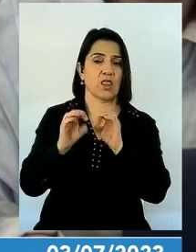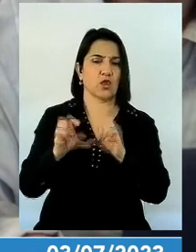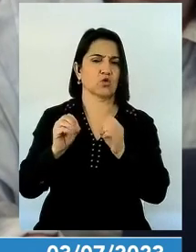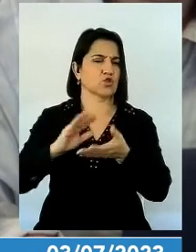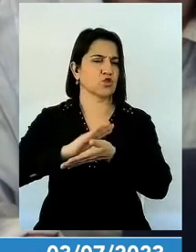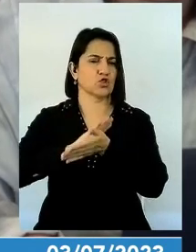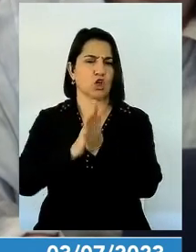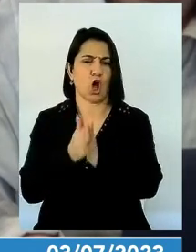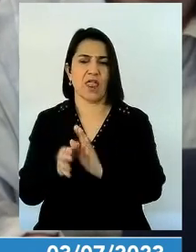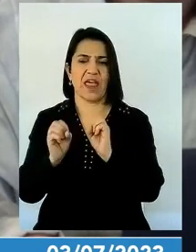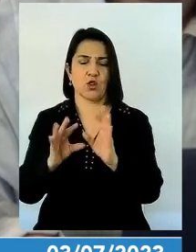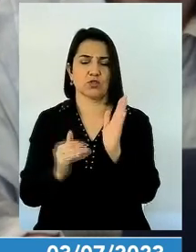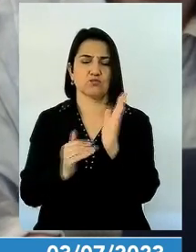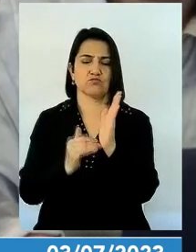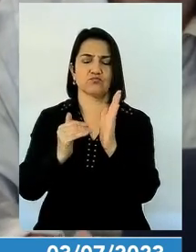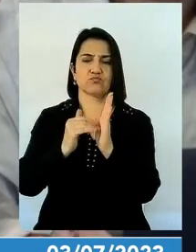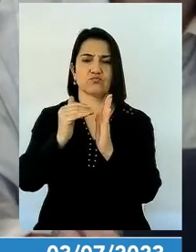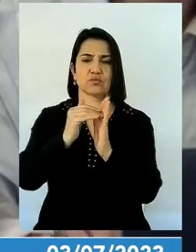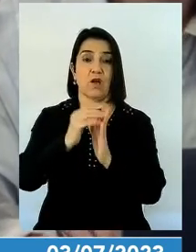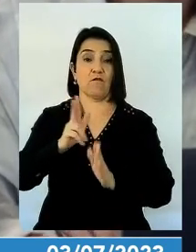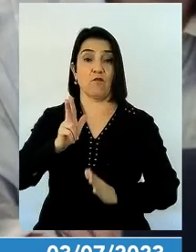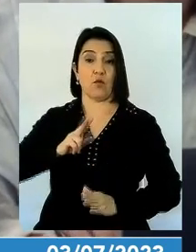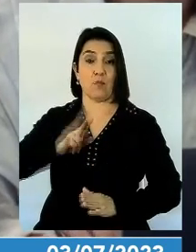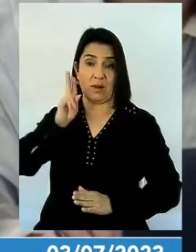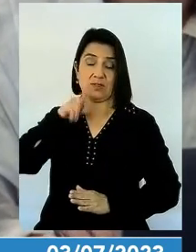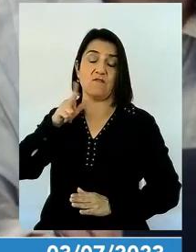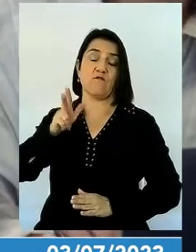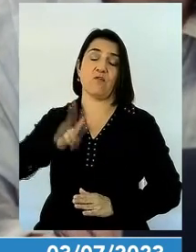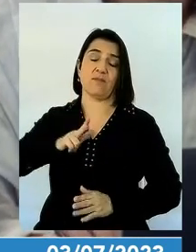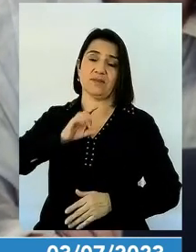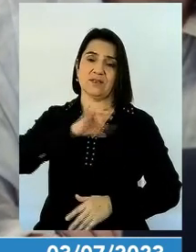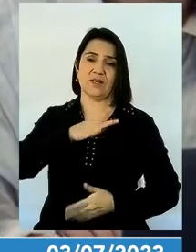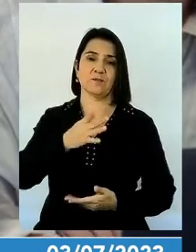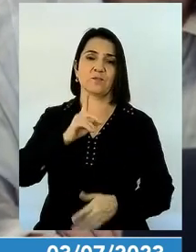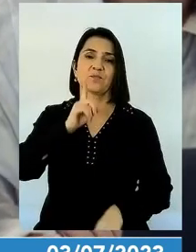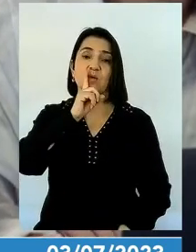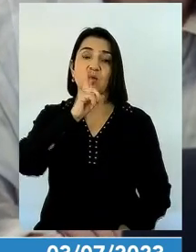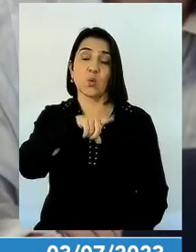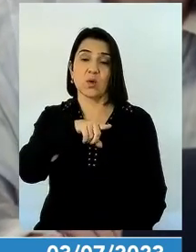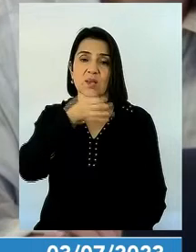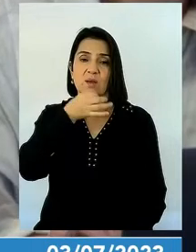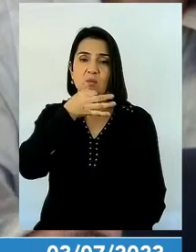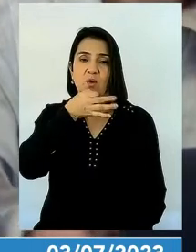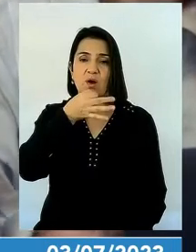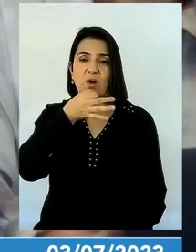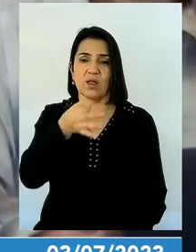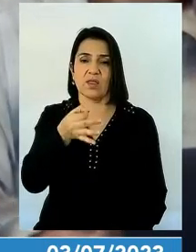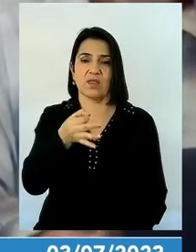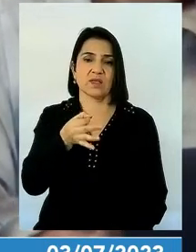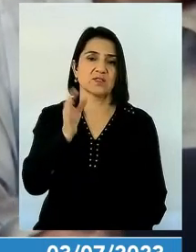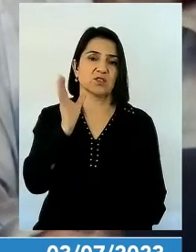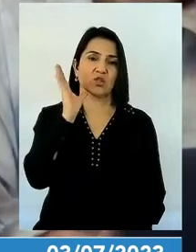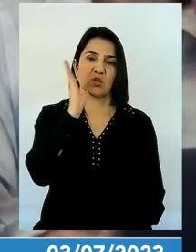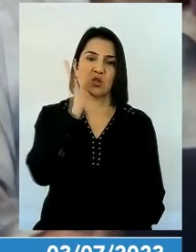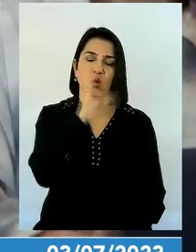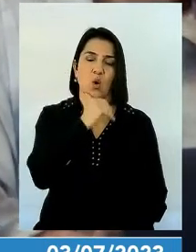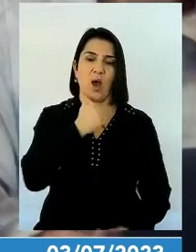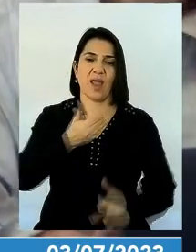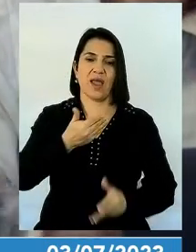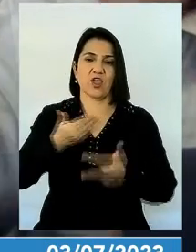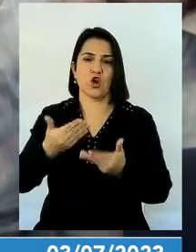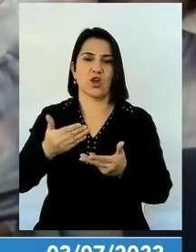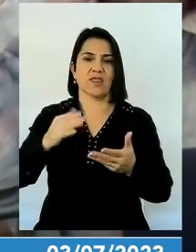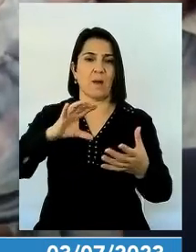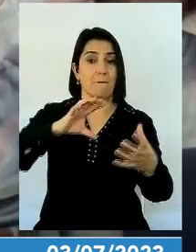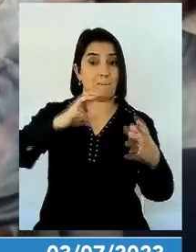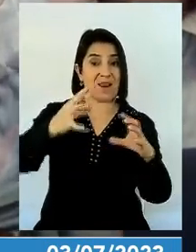chilena. Por último, me queda decir que no tenemos hoy en día un planeta B. Nosotros tenemos nuestro único